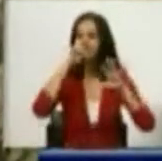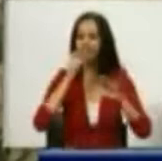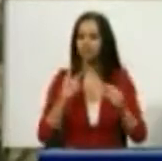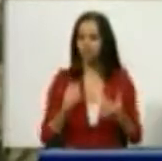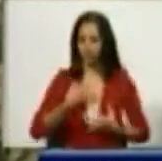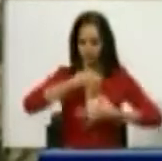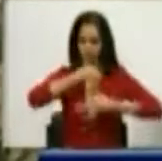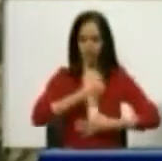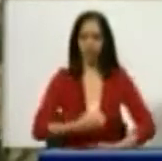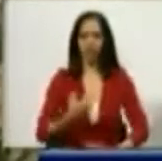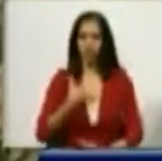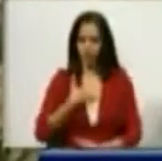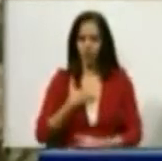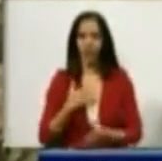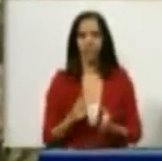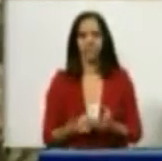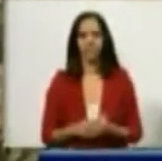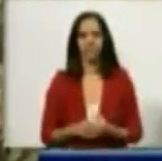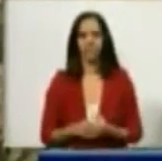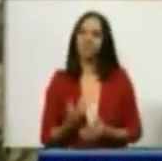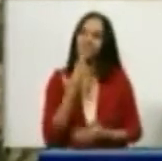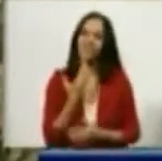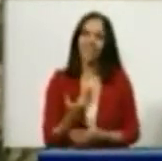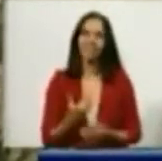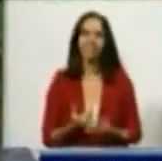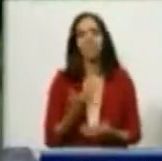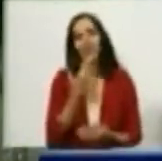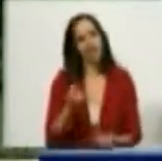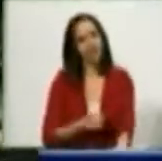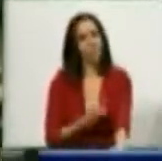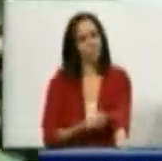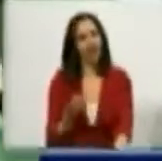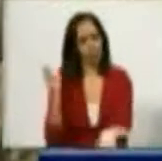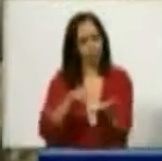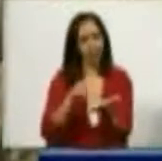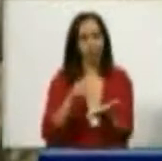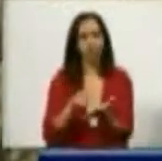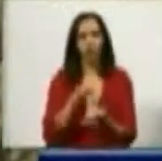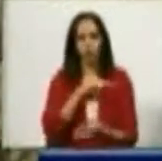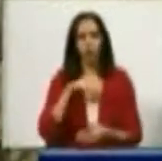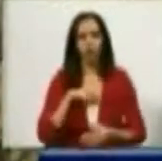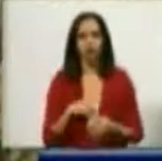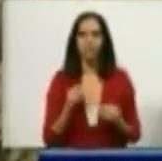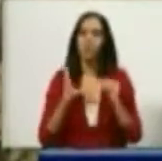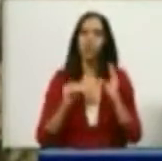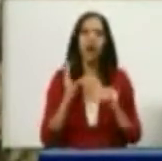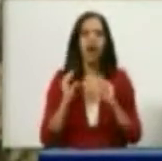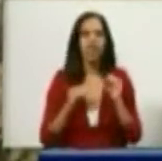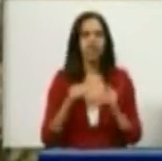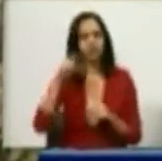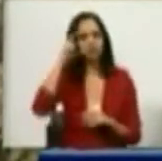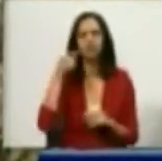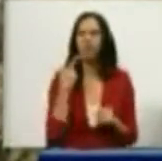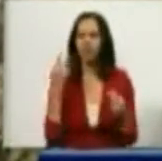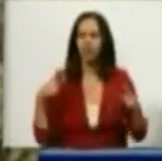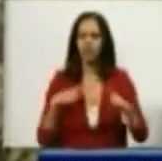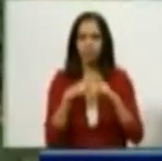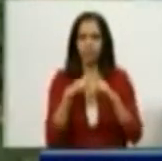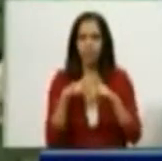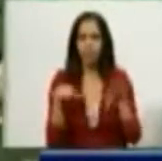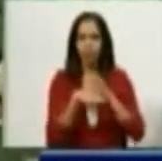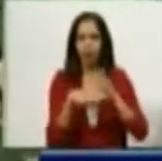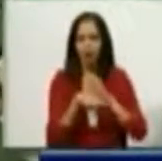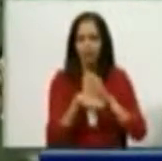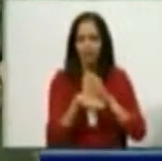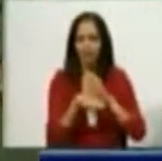yo gracias Gracias hermano por estar aquí con nosotros estuvimos hablando el día Cuándo fue que no vimos el el martes